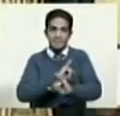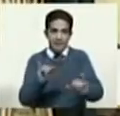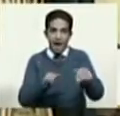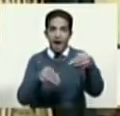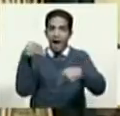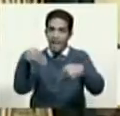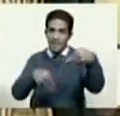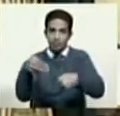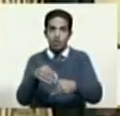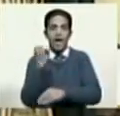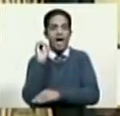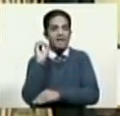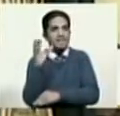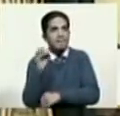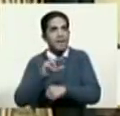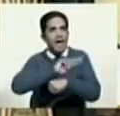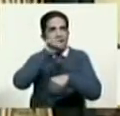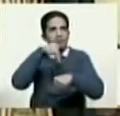ratifico.